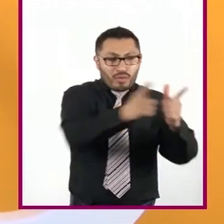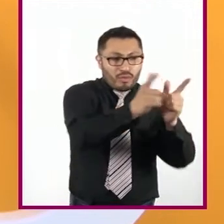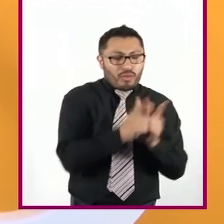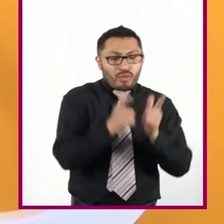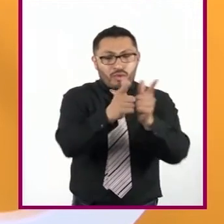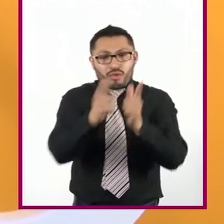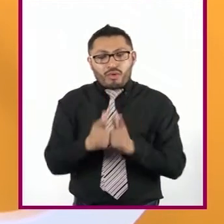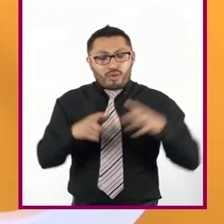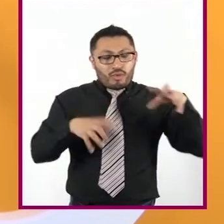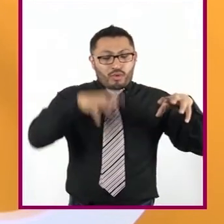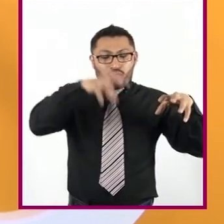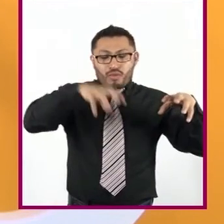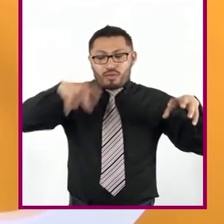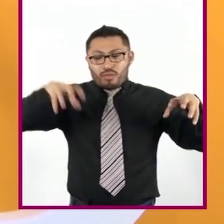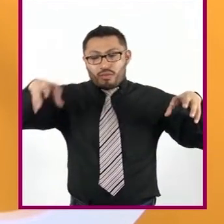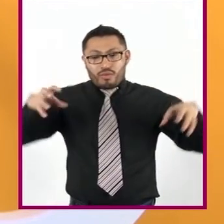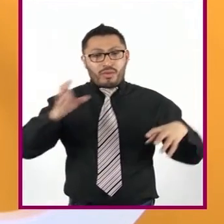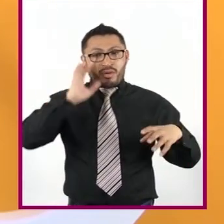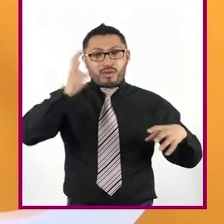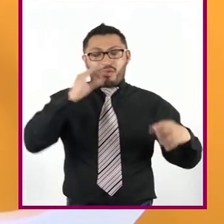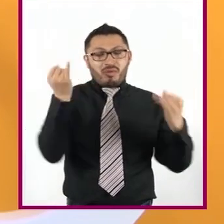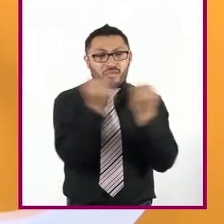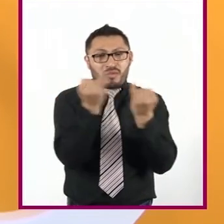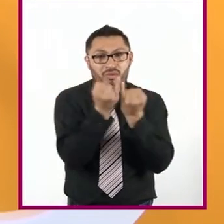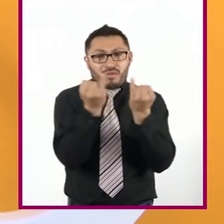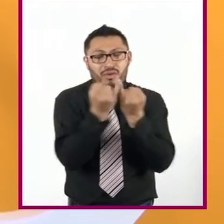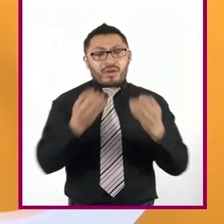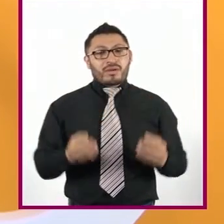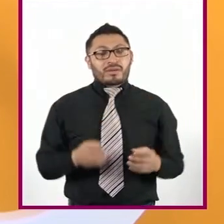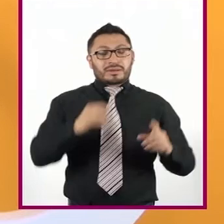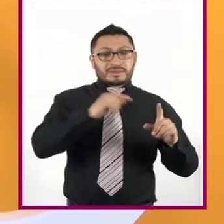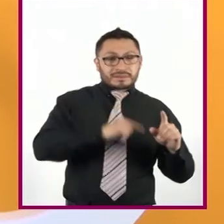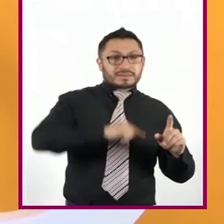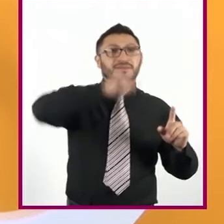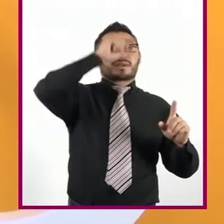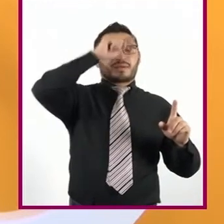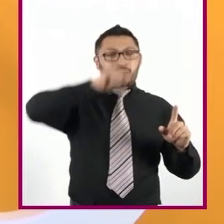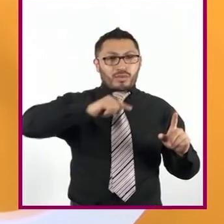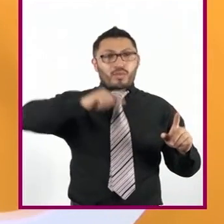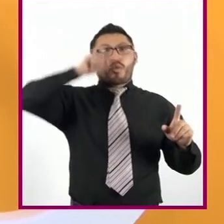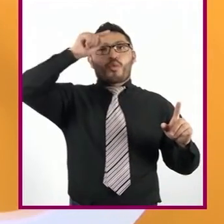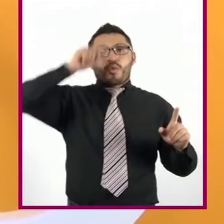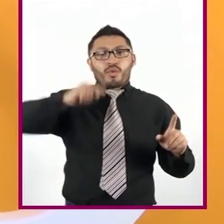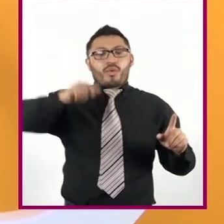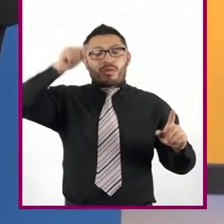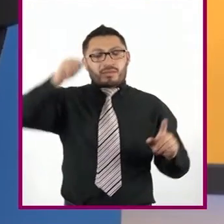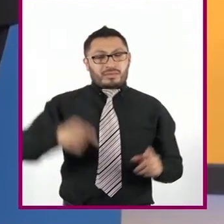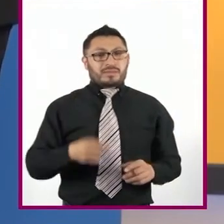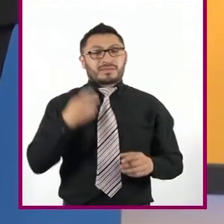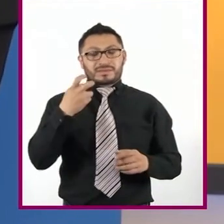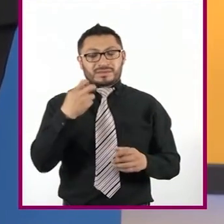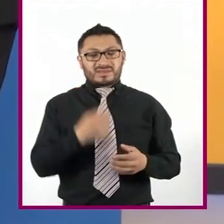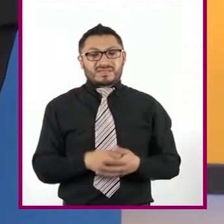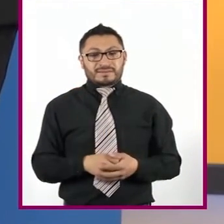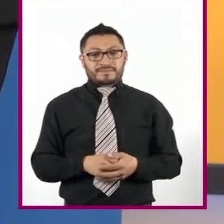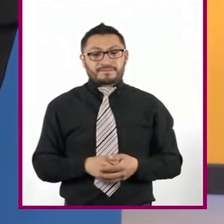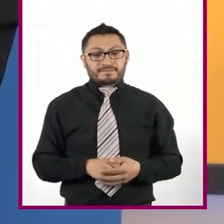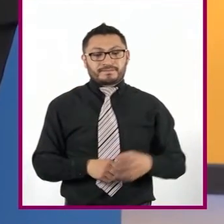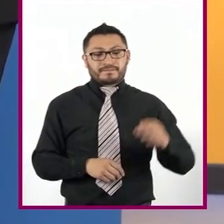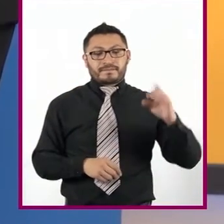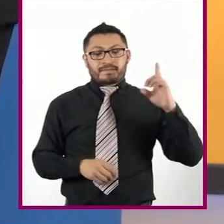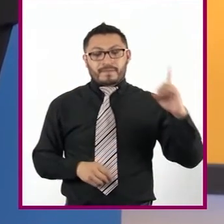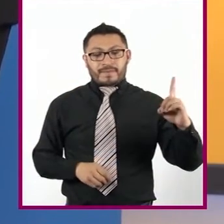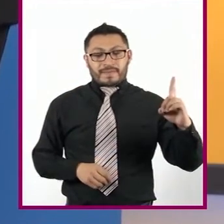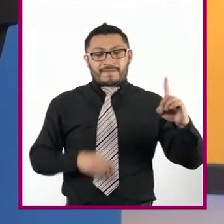en intervalos. Cuando estos son iguales, la altura de cada barra indica su frecuencia. Inciso